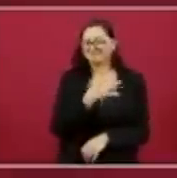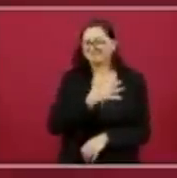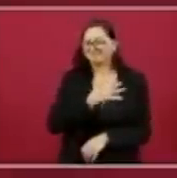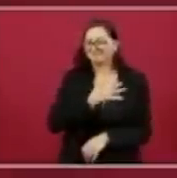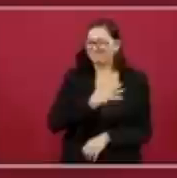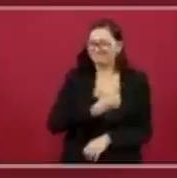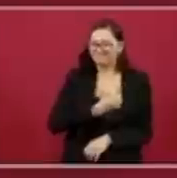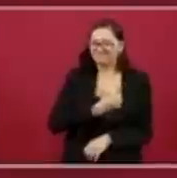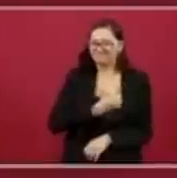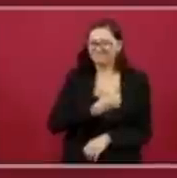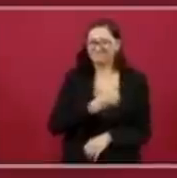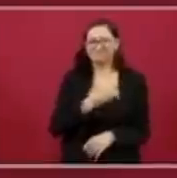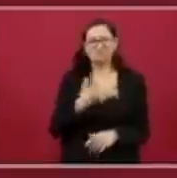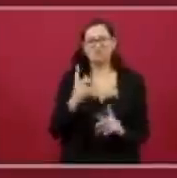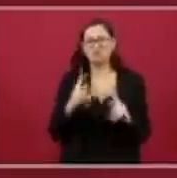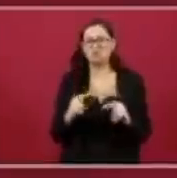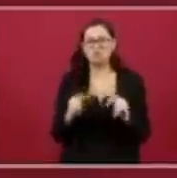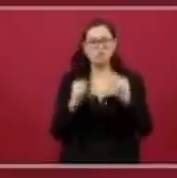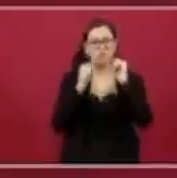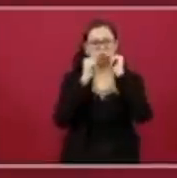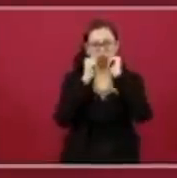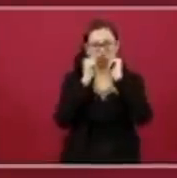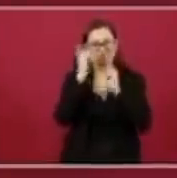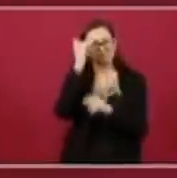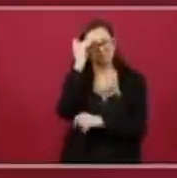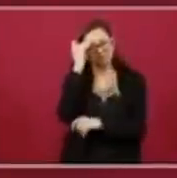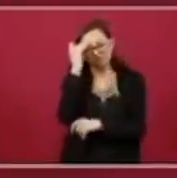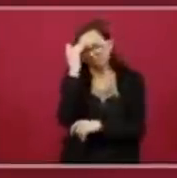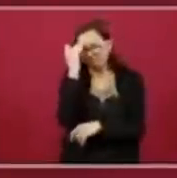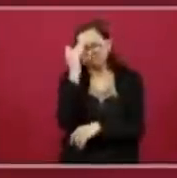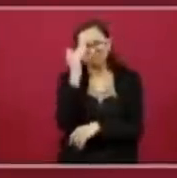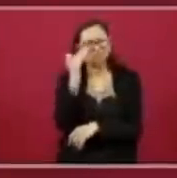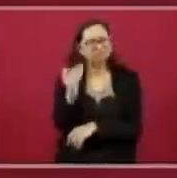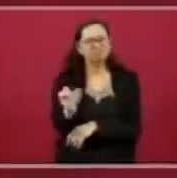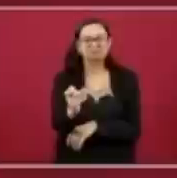aunque pase el tiempo, esto